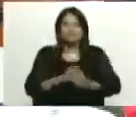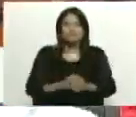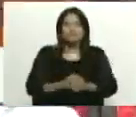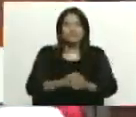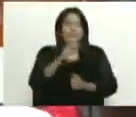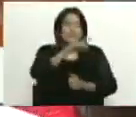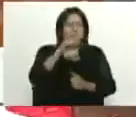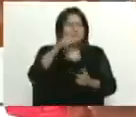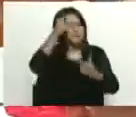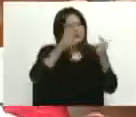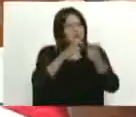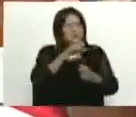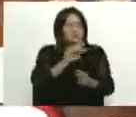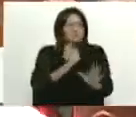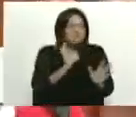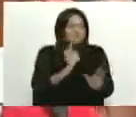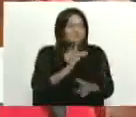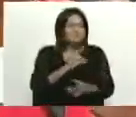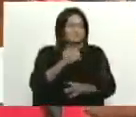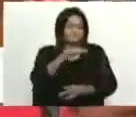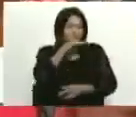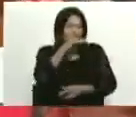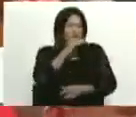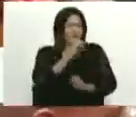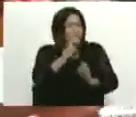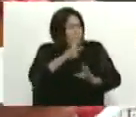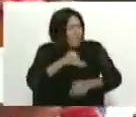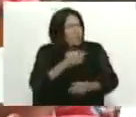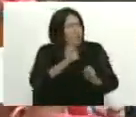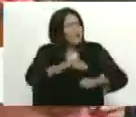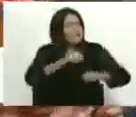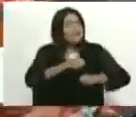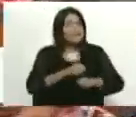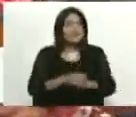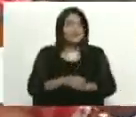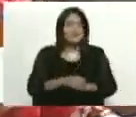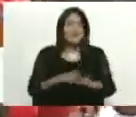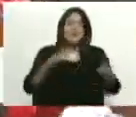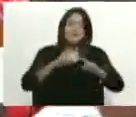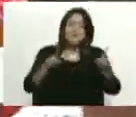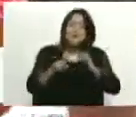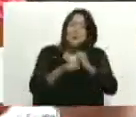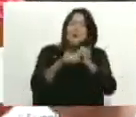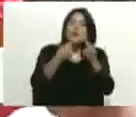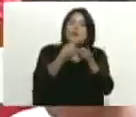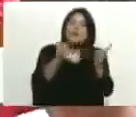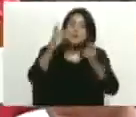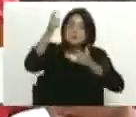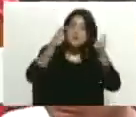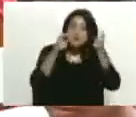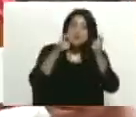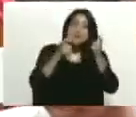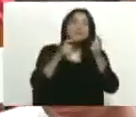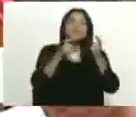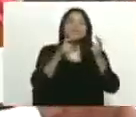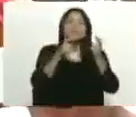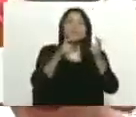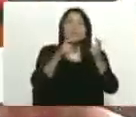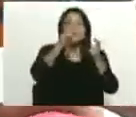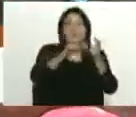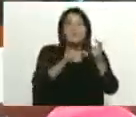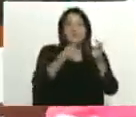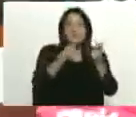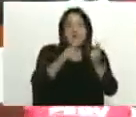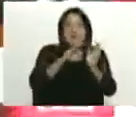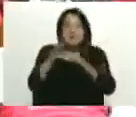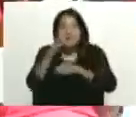disgustarse, estar descontento, pero carajo, como dice el comandante Chávez, apoyar a la contrarrevolución, eso no debe hacerse.